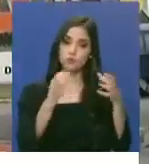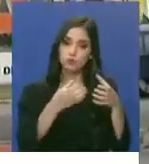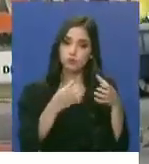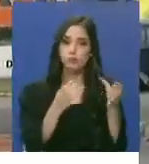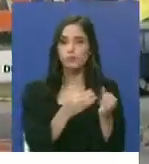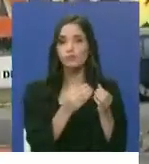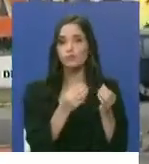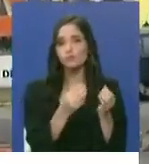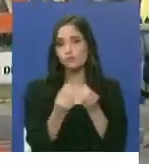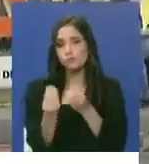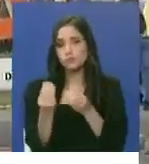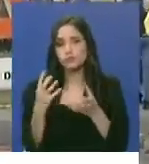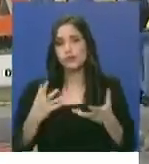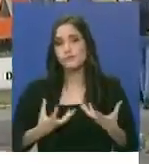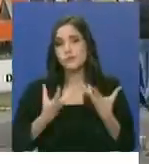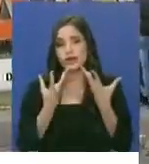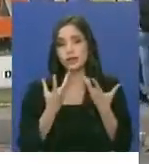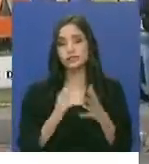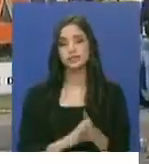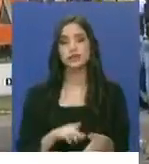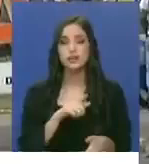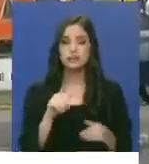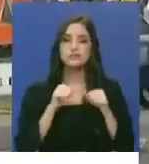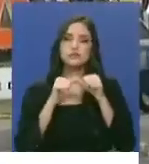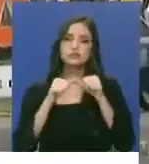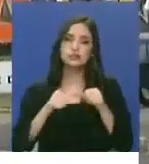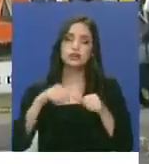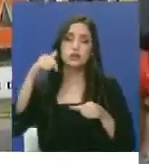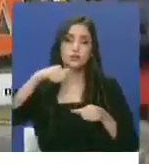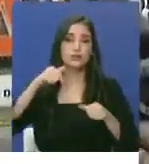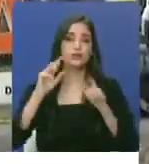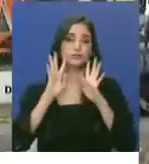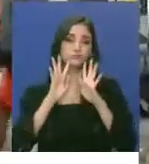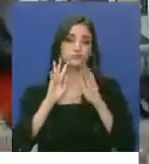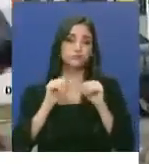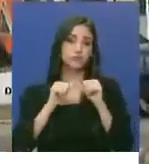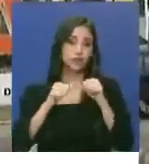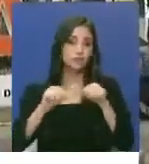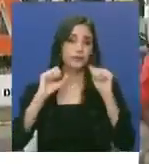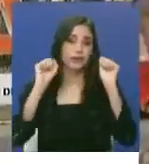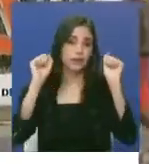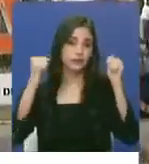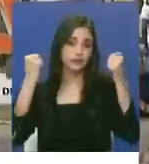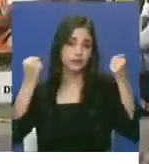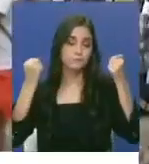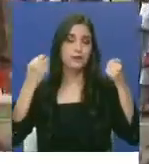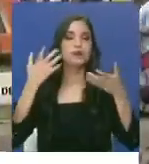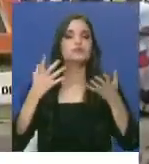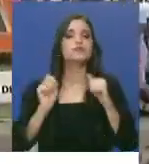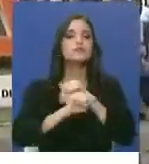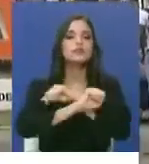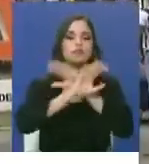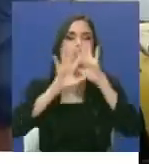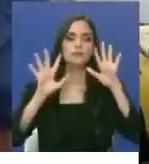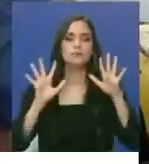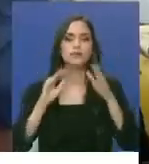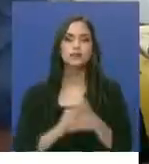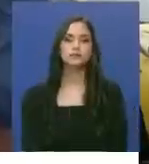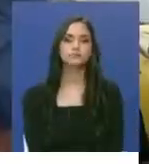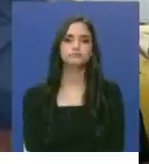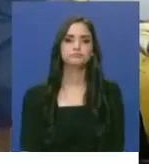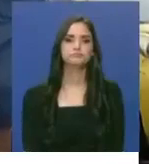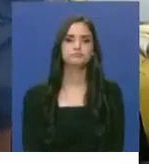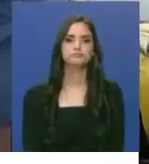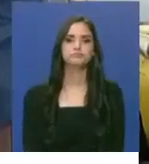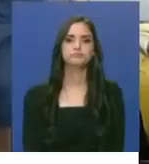muchas inquietudes y son los que siguen hoy también desde muy temprano protestando y manifestándose. Desde temprano,